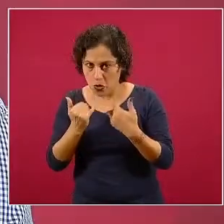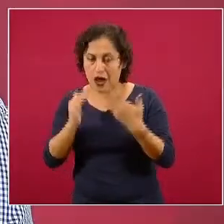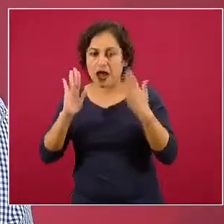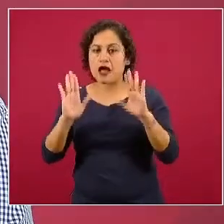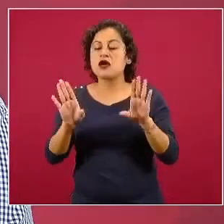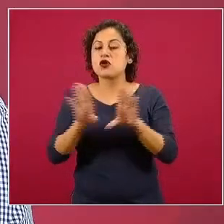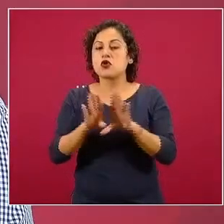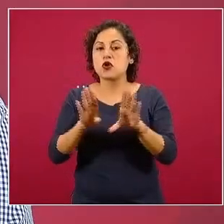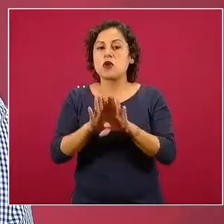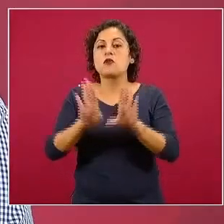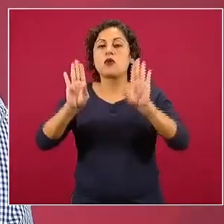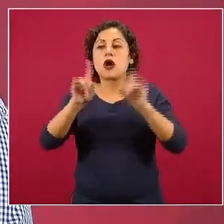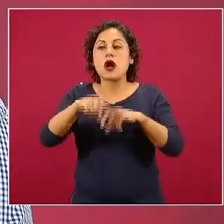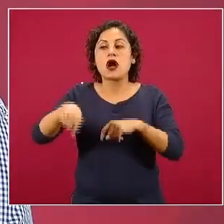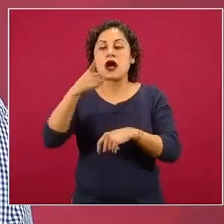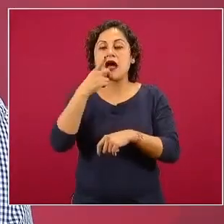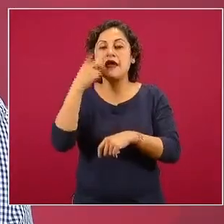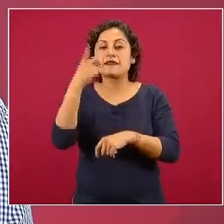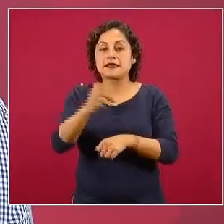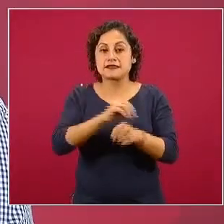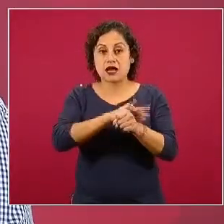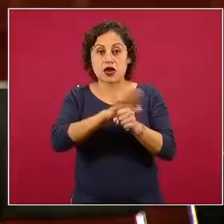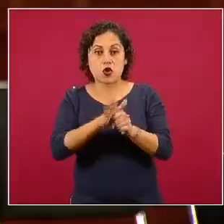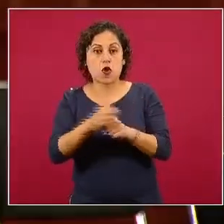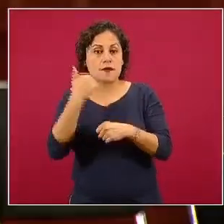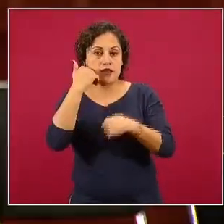con fiebre y si es influenza es